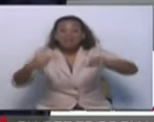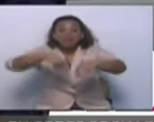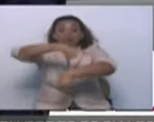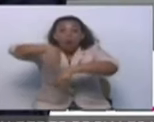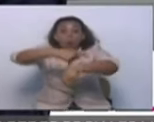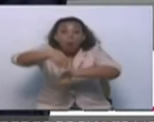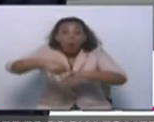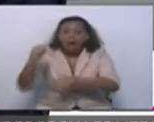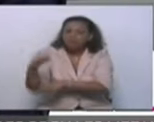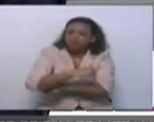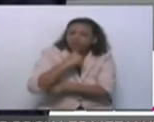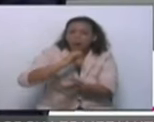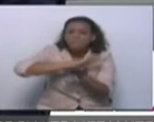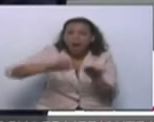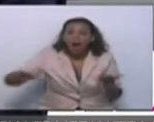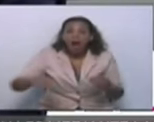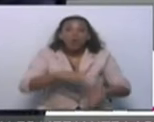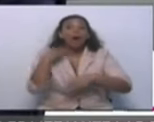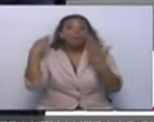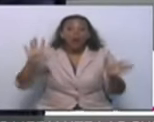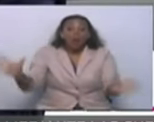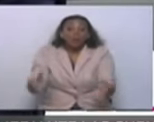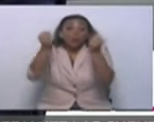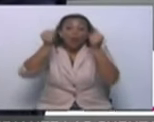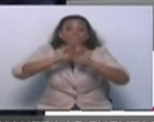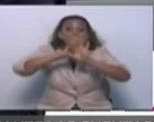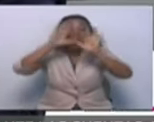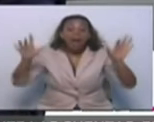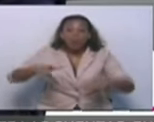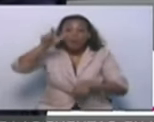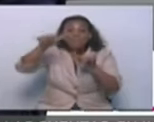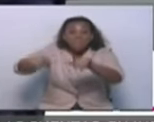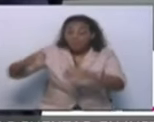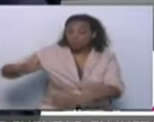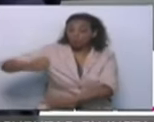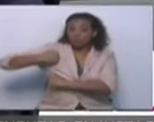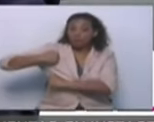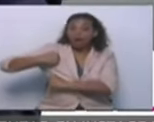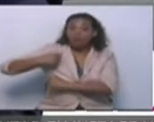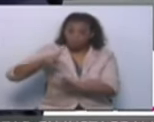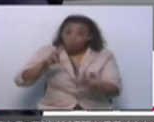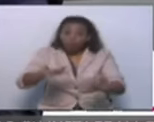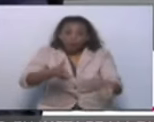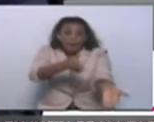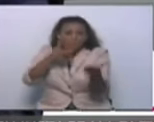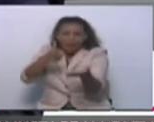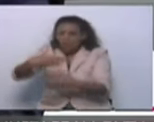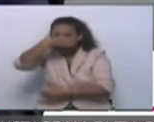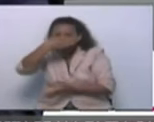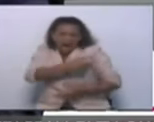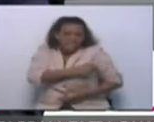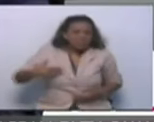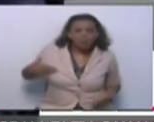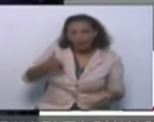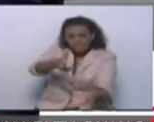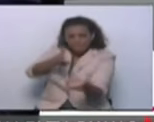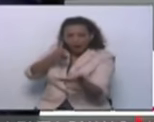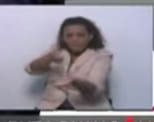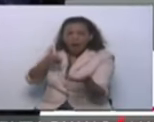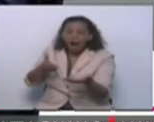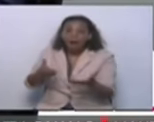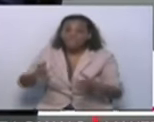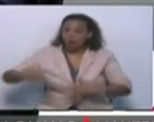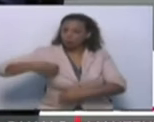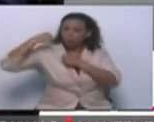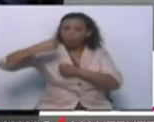matar. Lo salvaron milagrosamente los soldados de Venezuela, porque lo iban a matar con unos mercenarios. Y los soldados